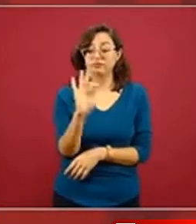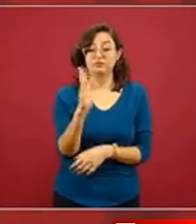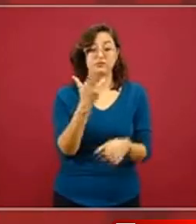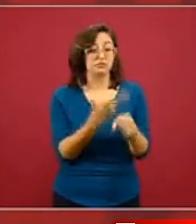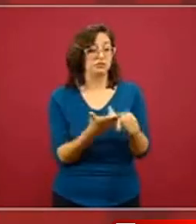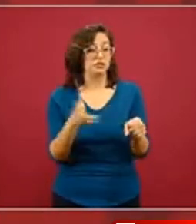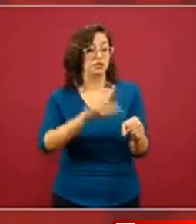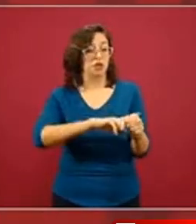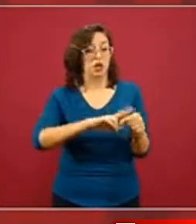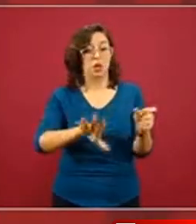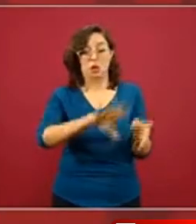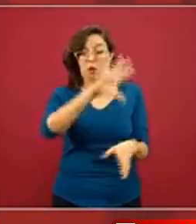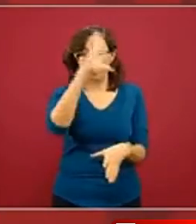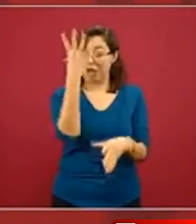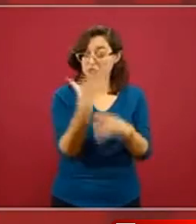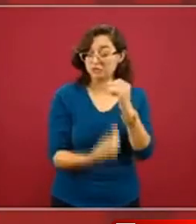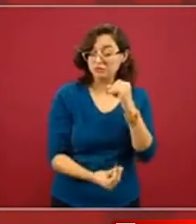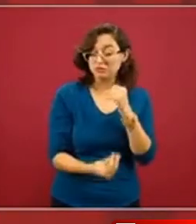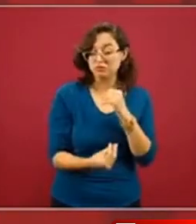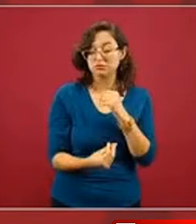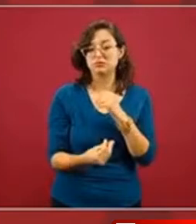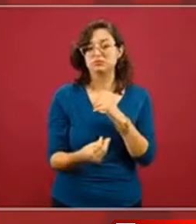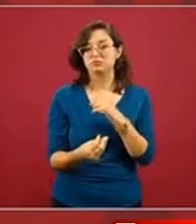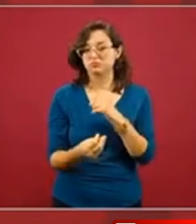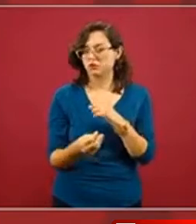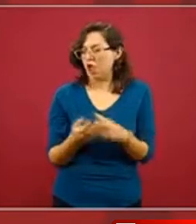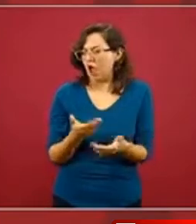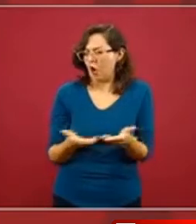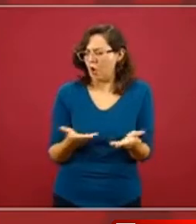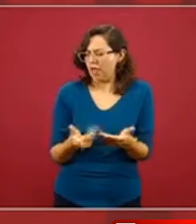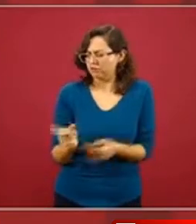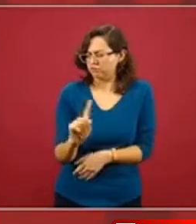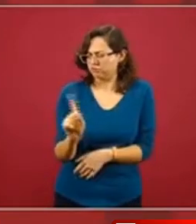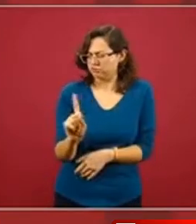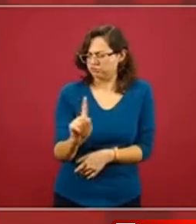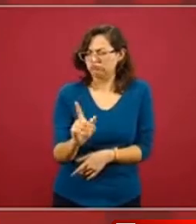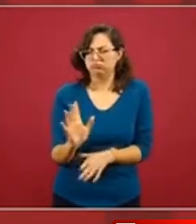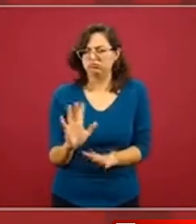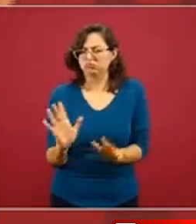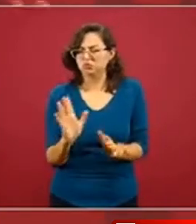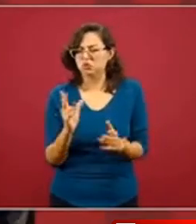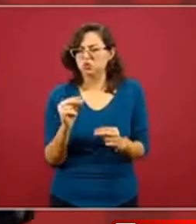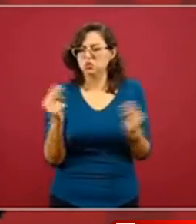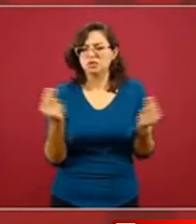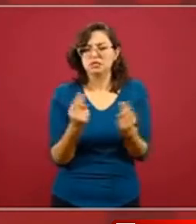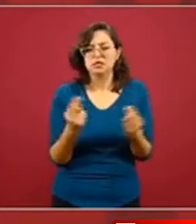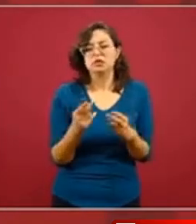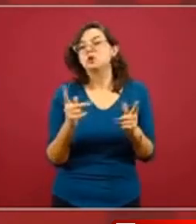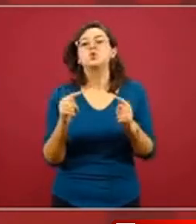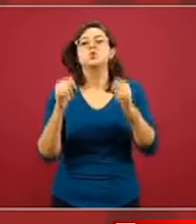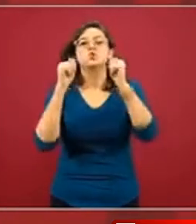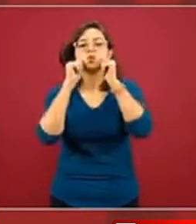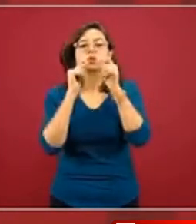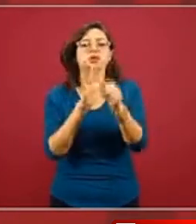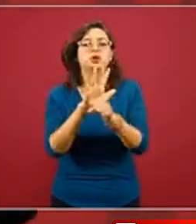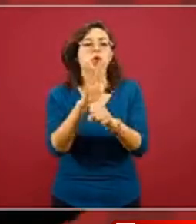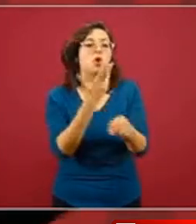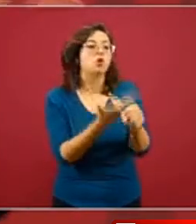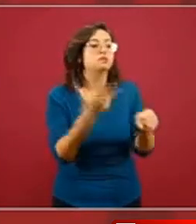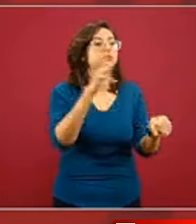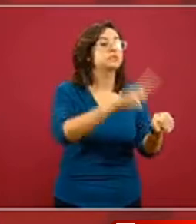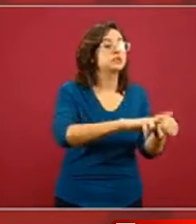más hospitales, no ocurrió, pero podría haber ocurrido. Entonces, ya sea desde el domicilio o desde el